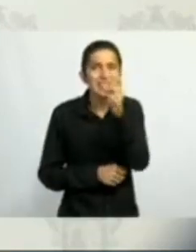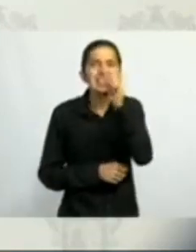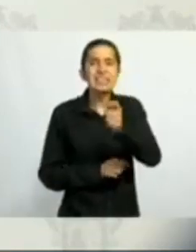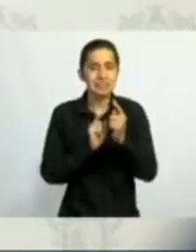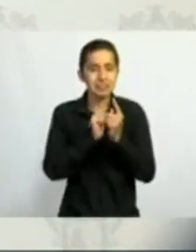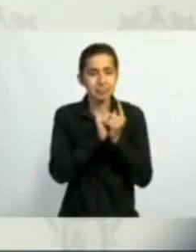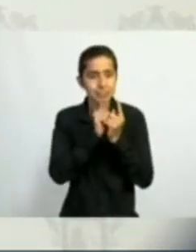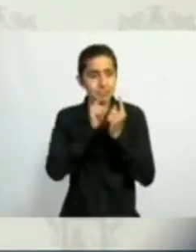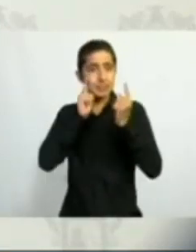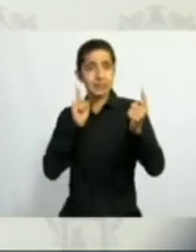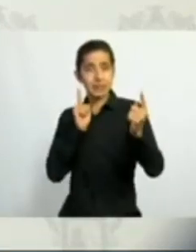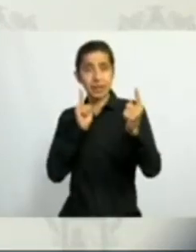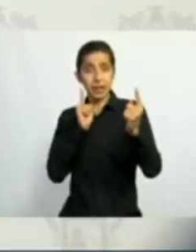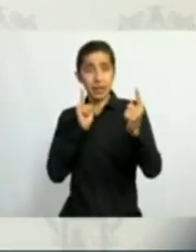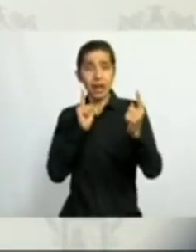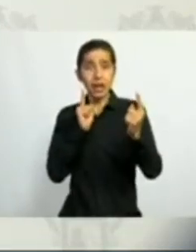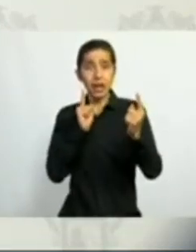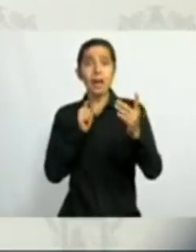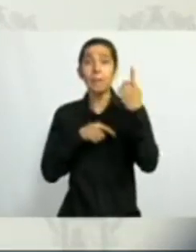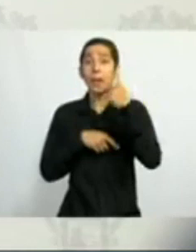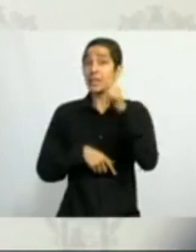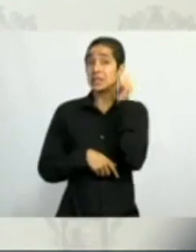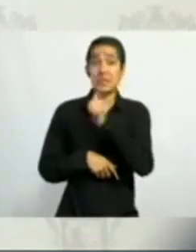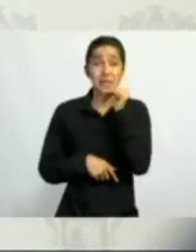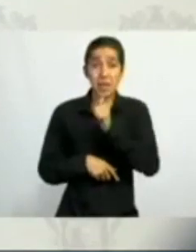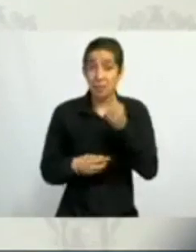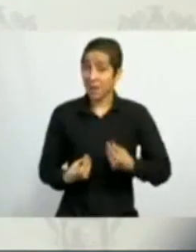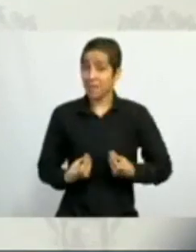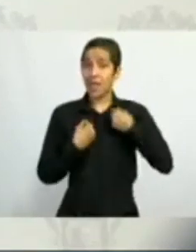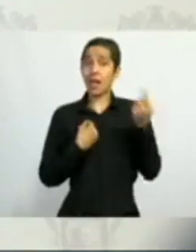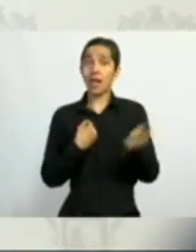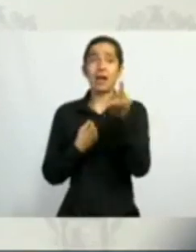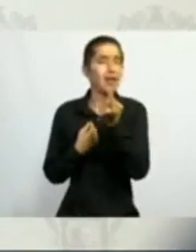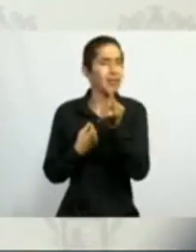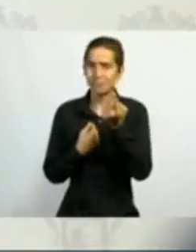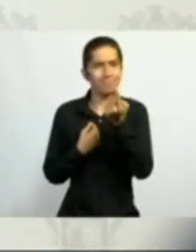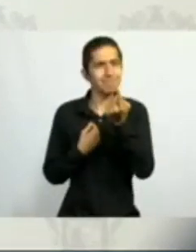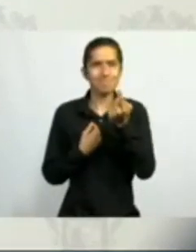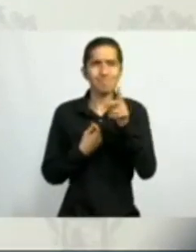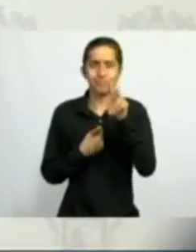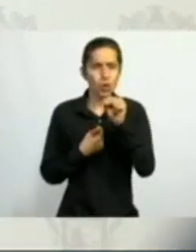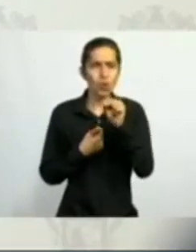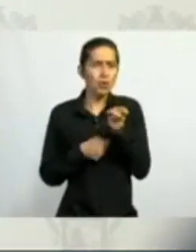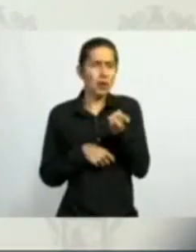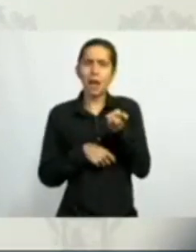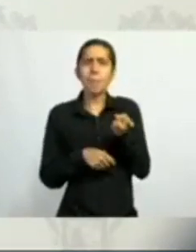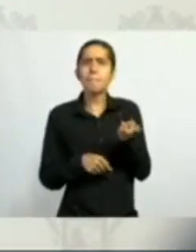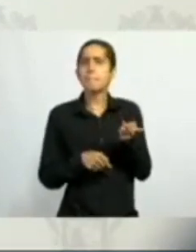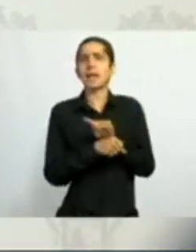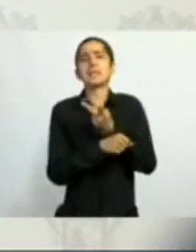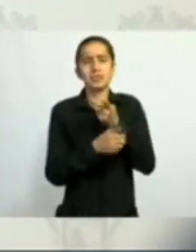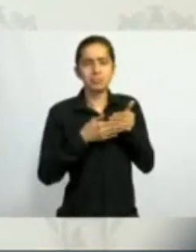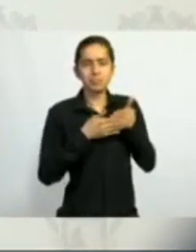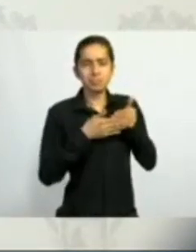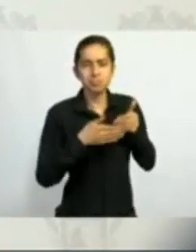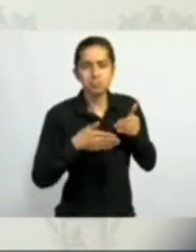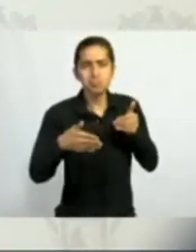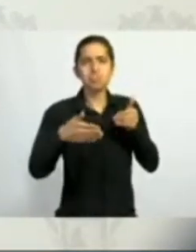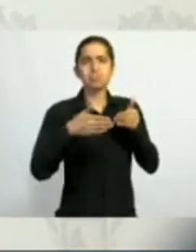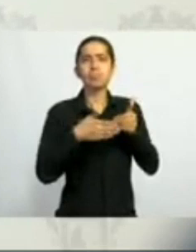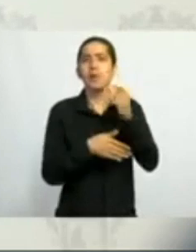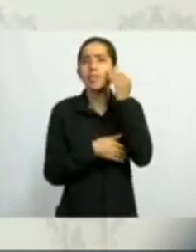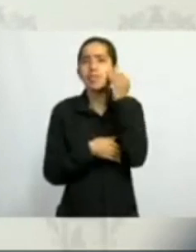distancia no es ni será para siempre. Todo indica que esto pasará, que es una medida